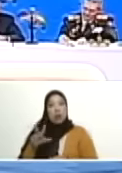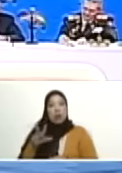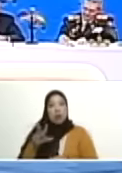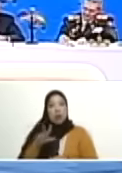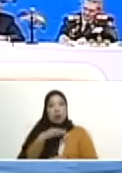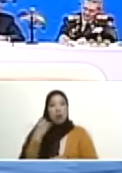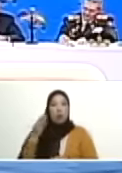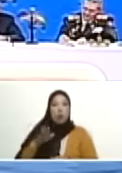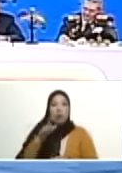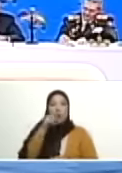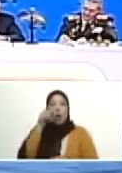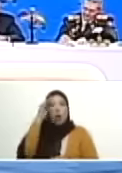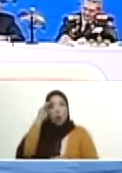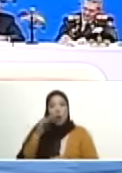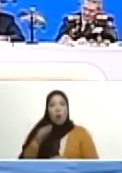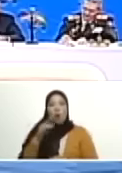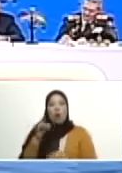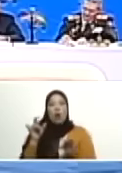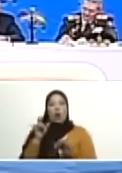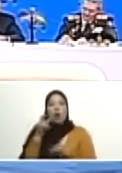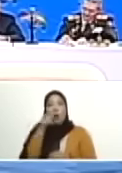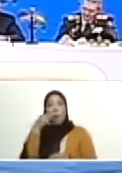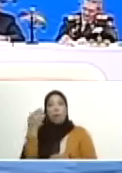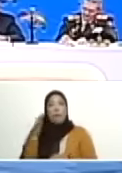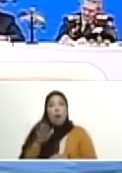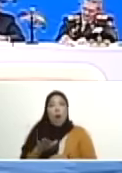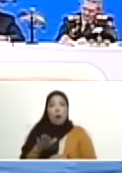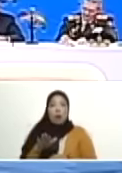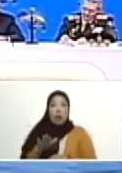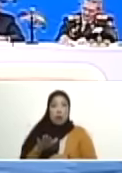Muere el buen oficiante Norman Girvan.